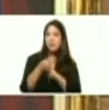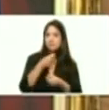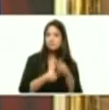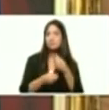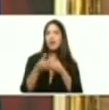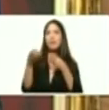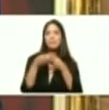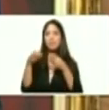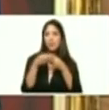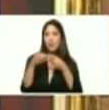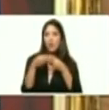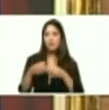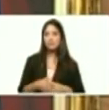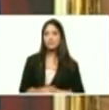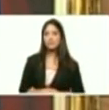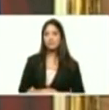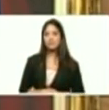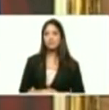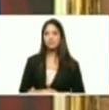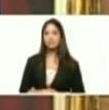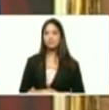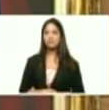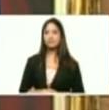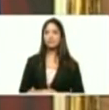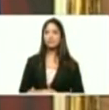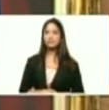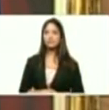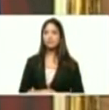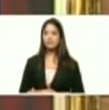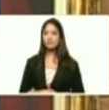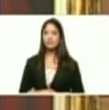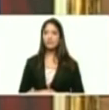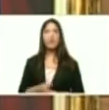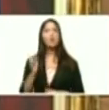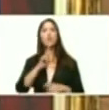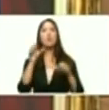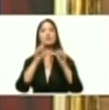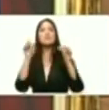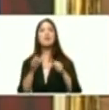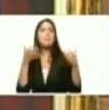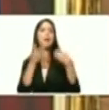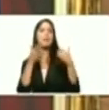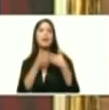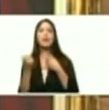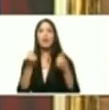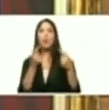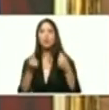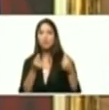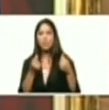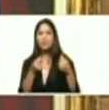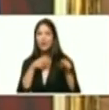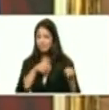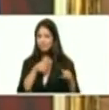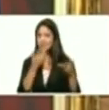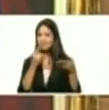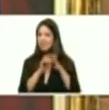del precio de la moneda, y de los precios del país, no es un sistema, de guerra económica, lo que no es aplicado, con Dollar Today,